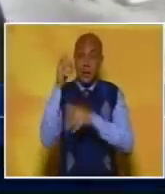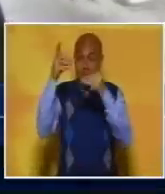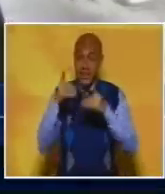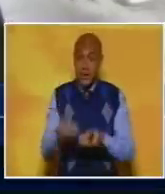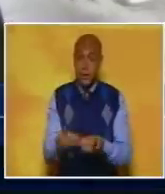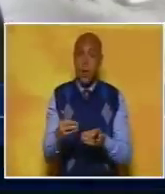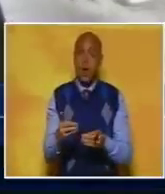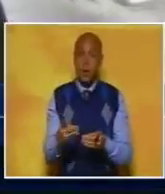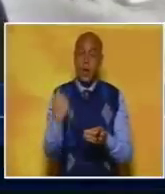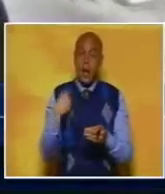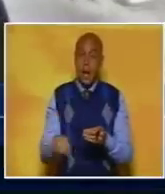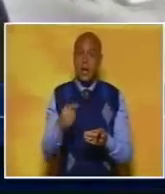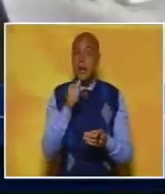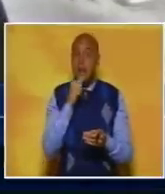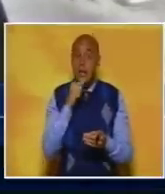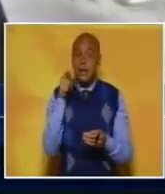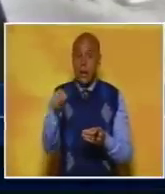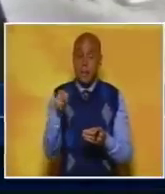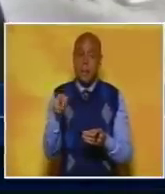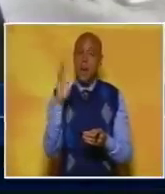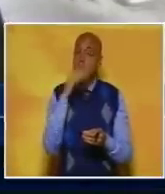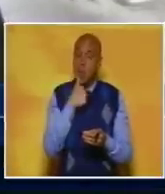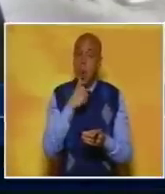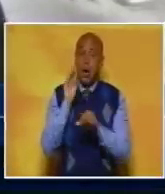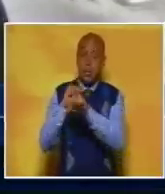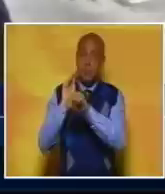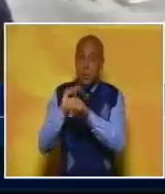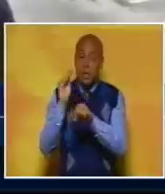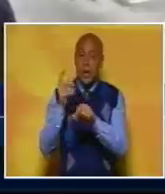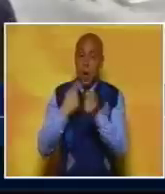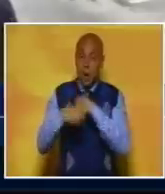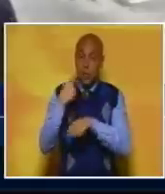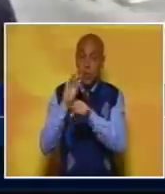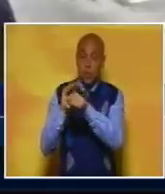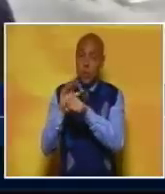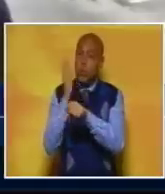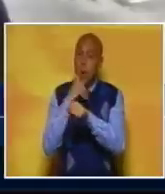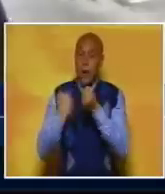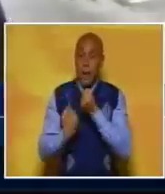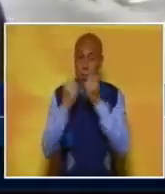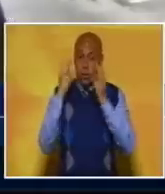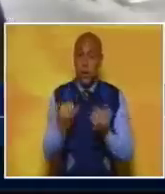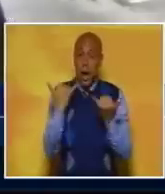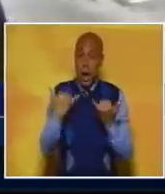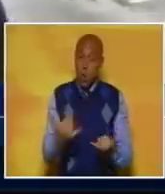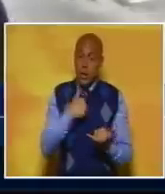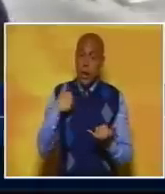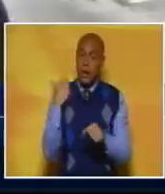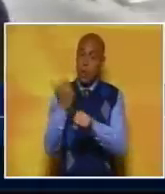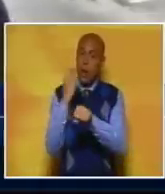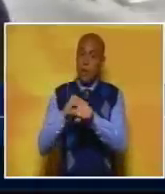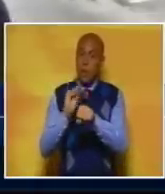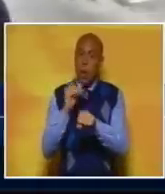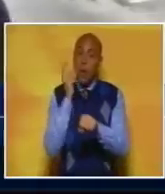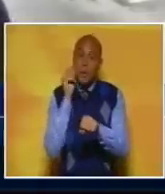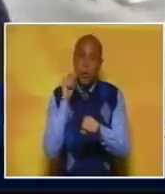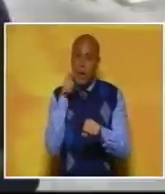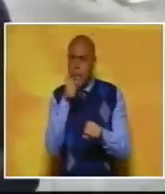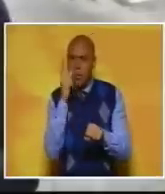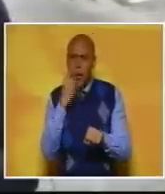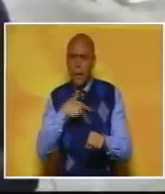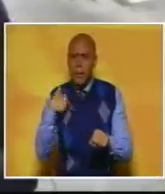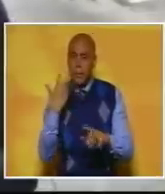es consecuencia de que ICE no encontrara apoyo en el Congreso. Lo que el gobierno federal busca, afirma, es apoyar su misión para capturar